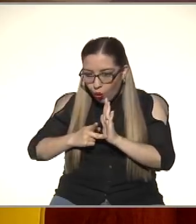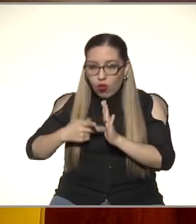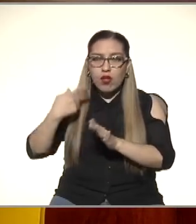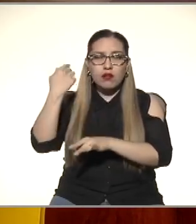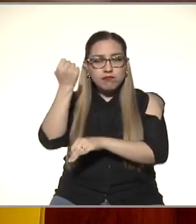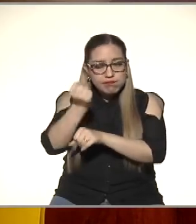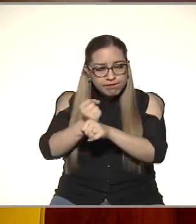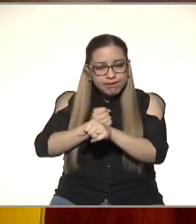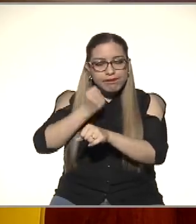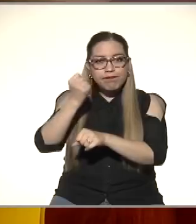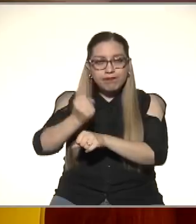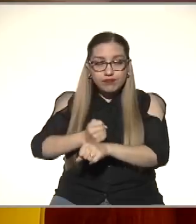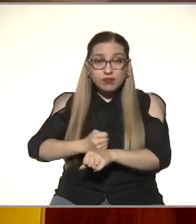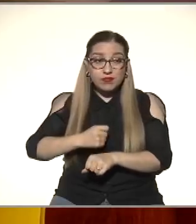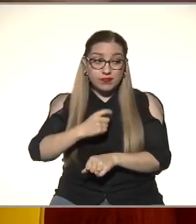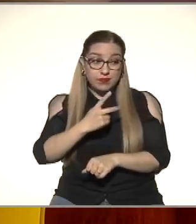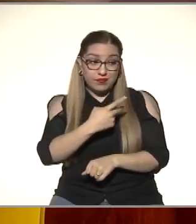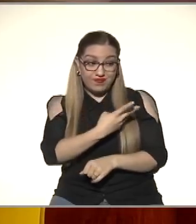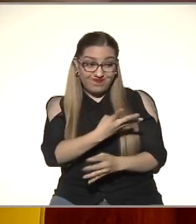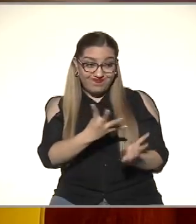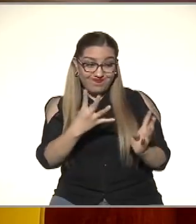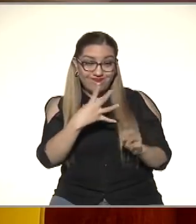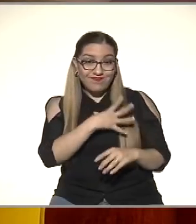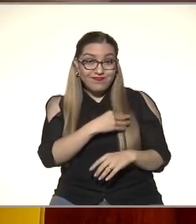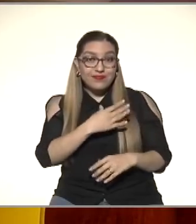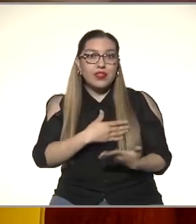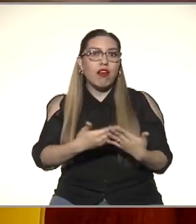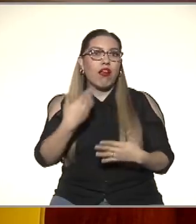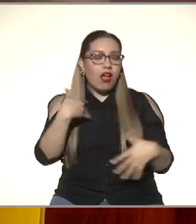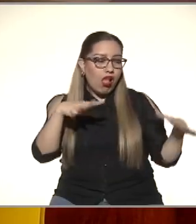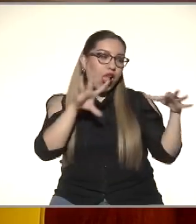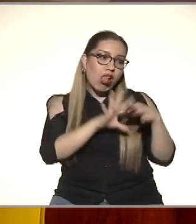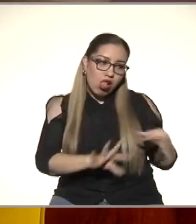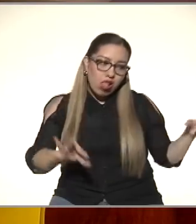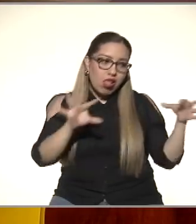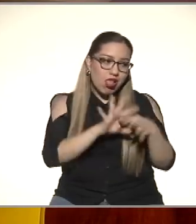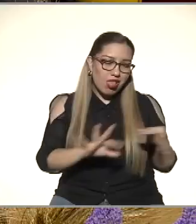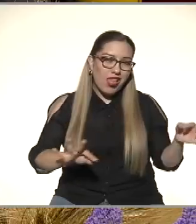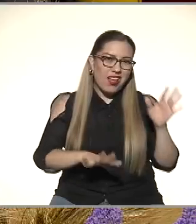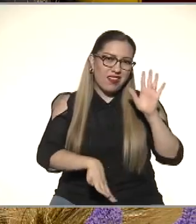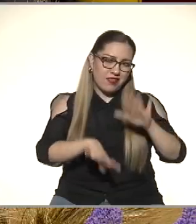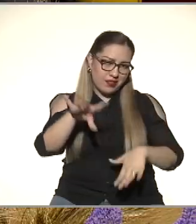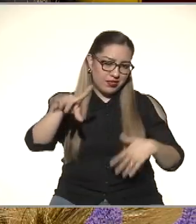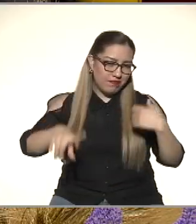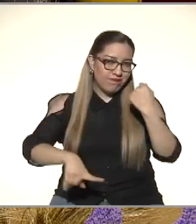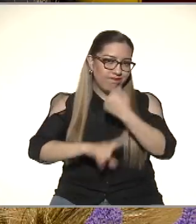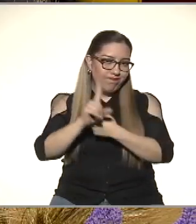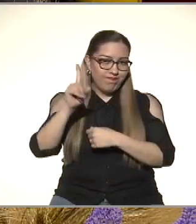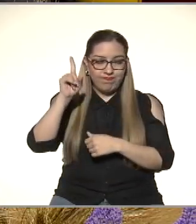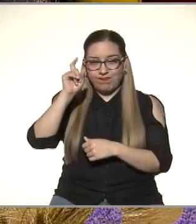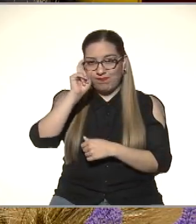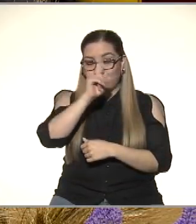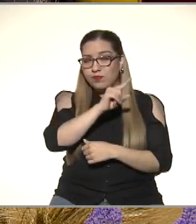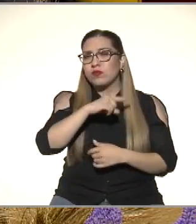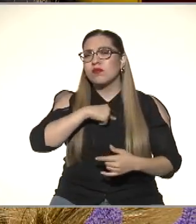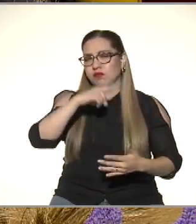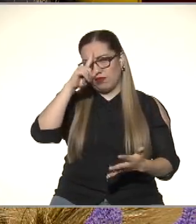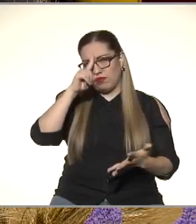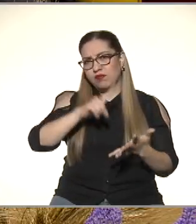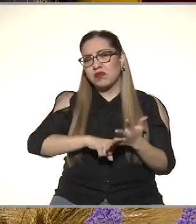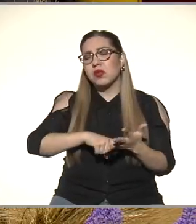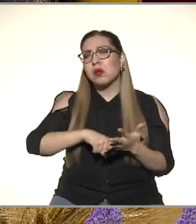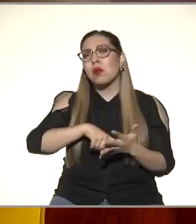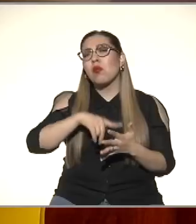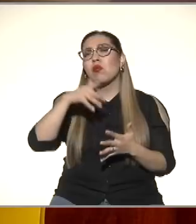hijos de pronto puede ser más un estorbo que una ayuda. Yo creo que en algún momento hay que hablar de la